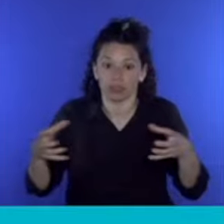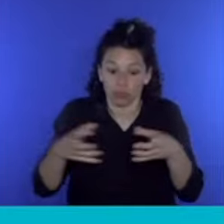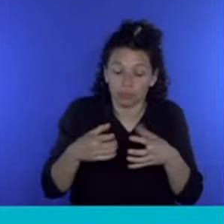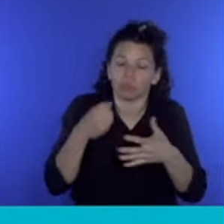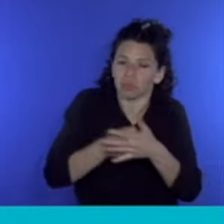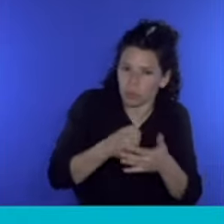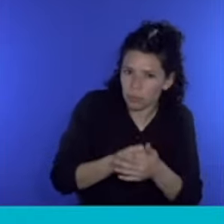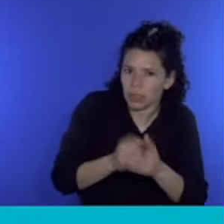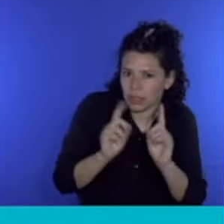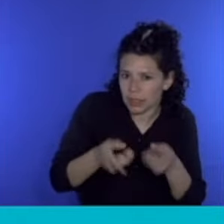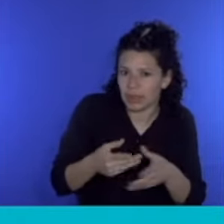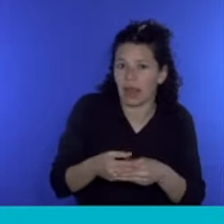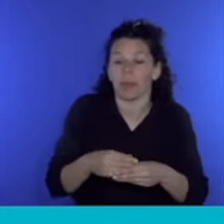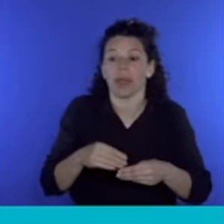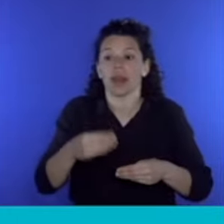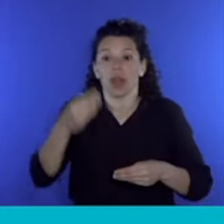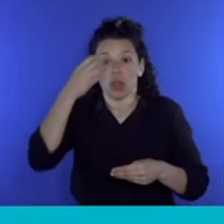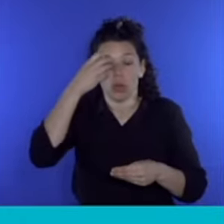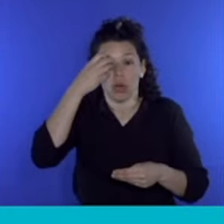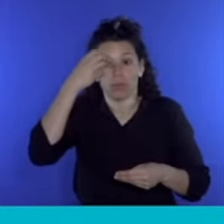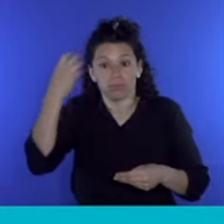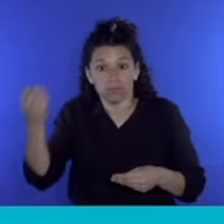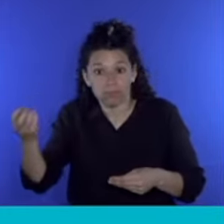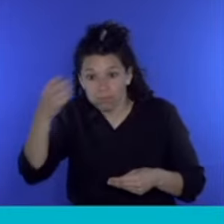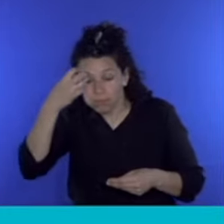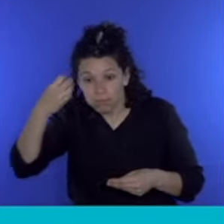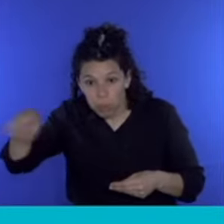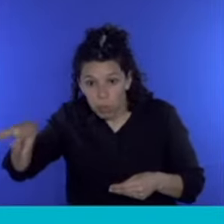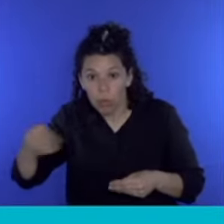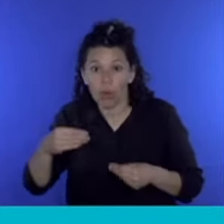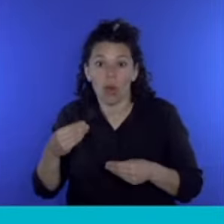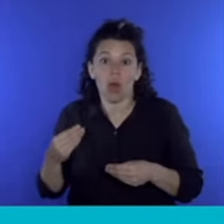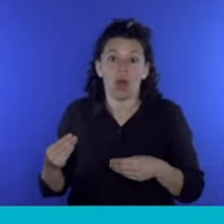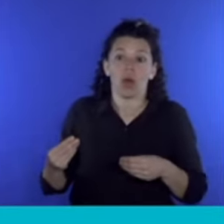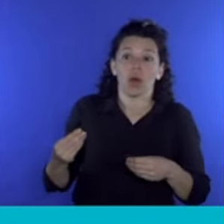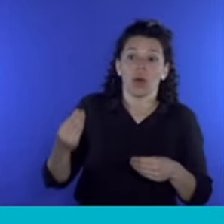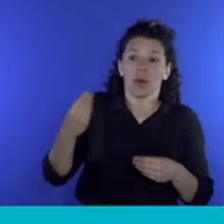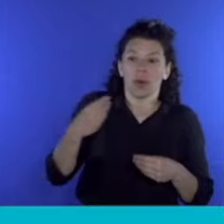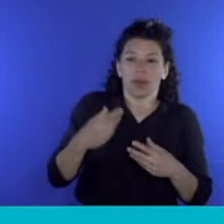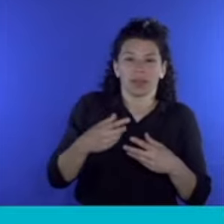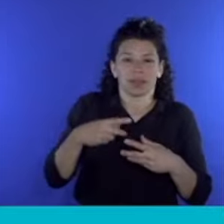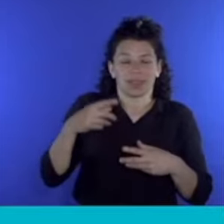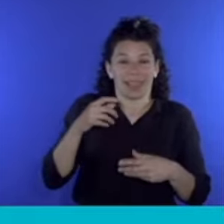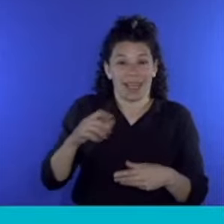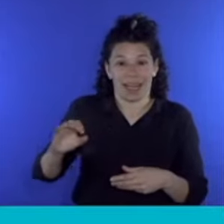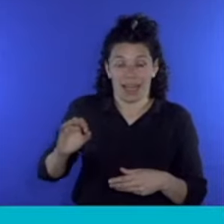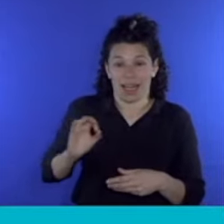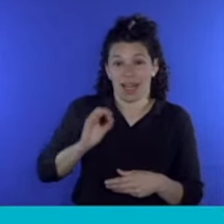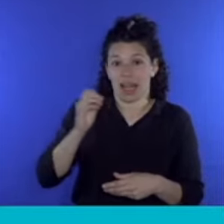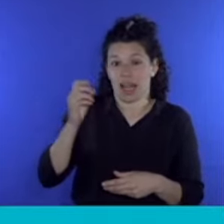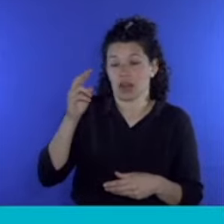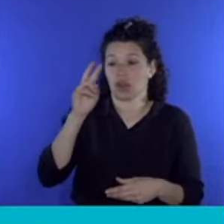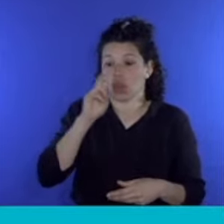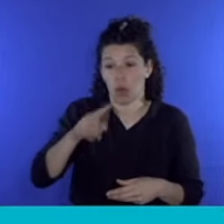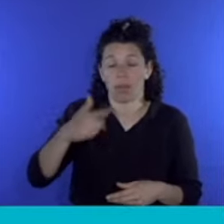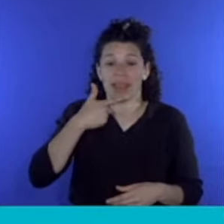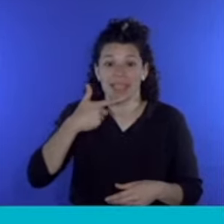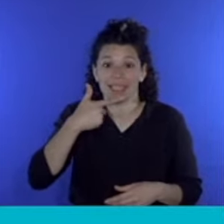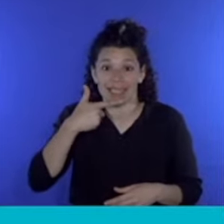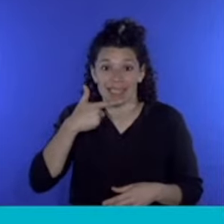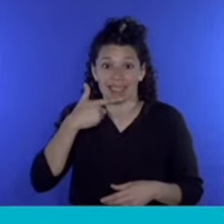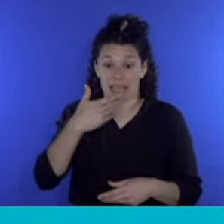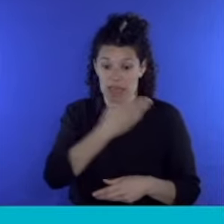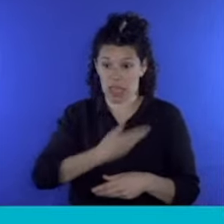compañero que había perdido un ojo en la represión muy dura que hubo en diciembre del 2017, cuando el gobierno de Macri estaba